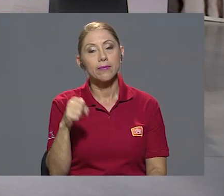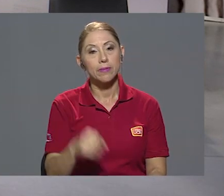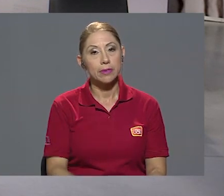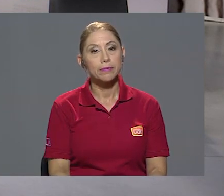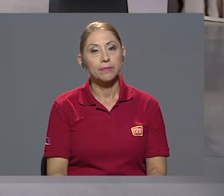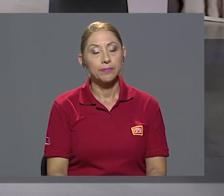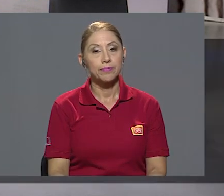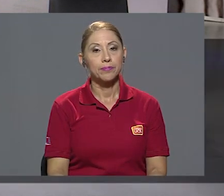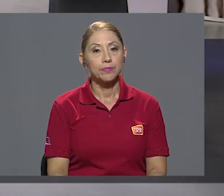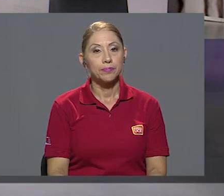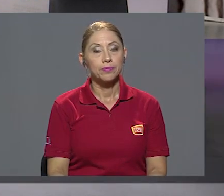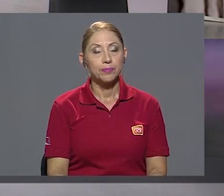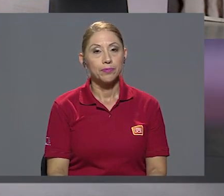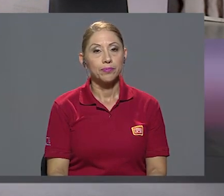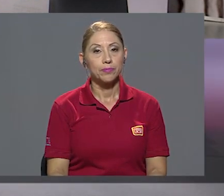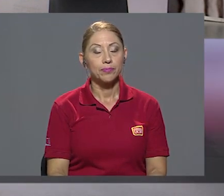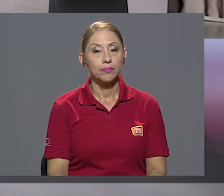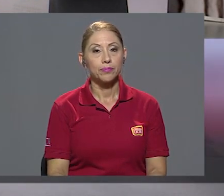Definitivamente,